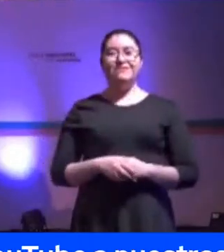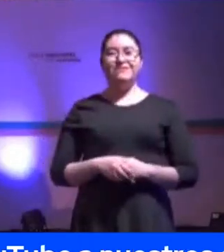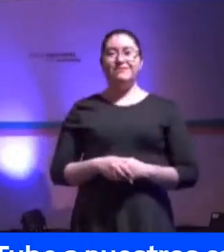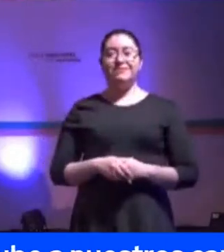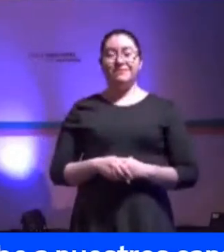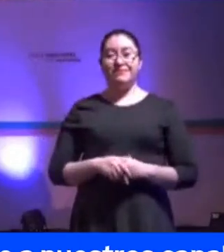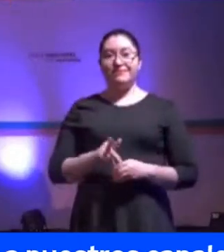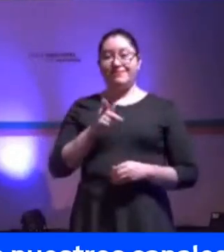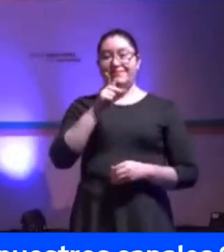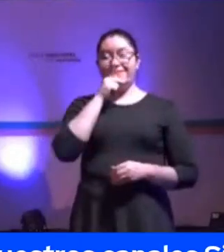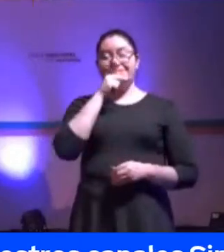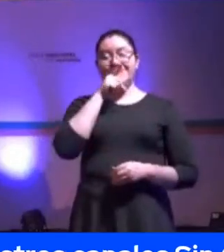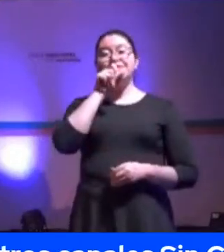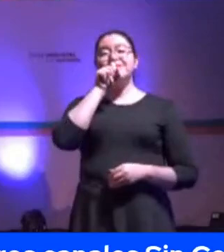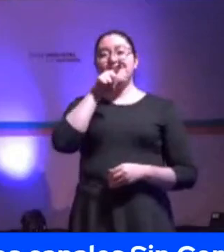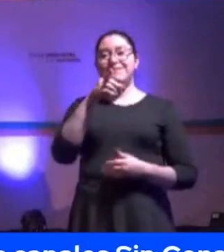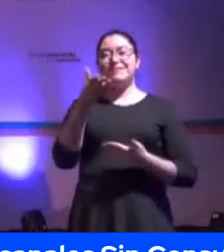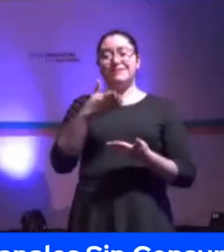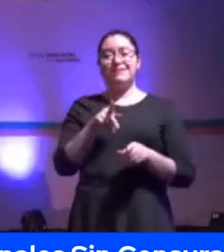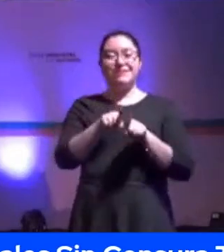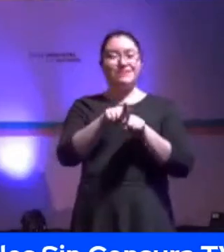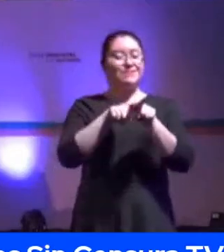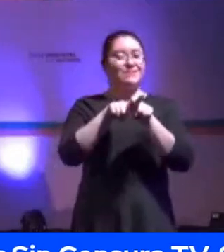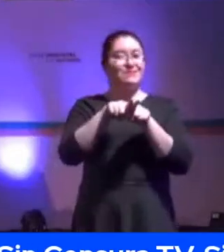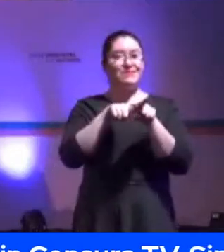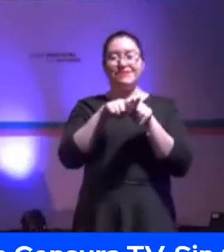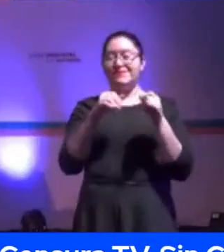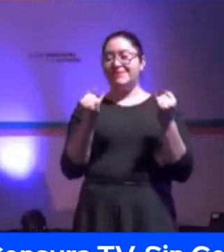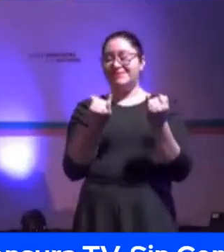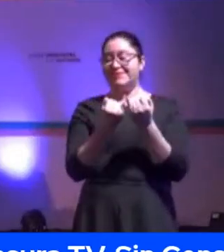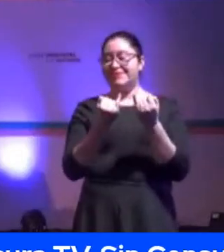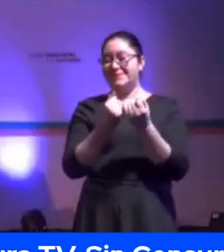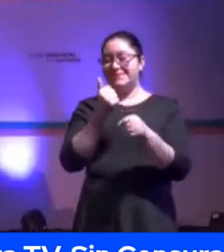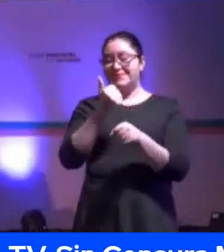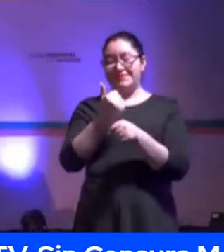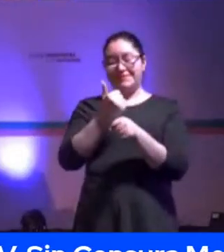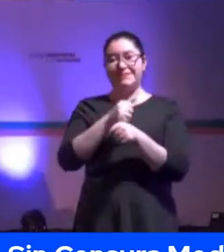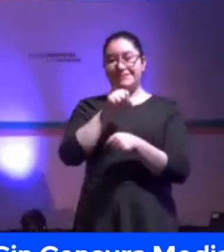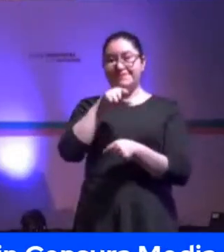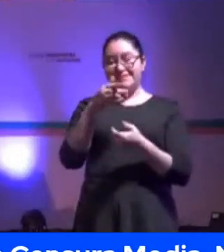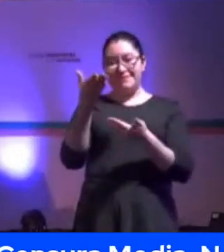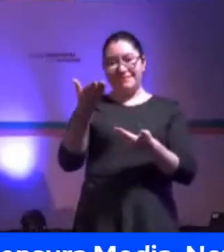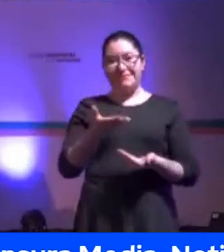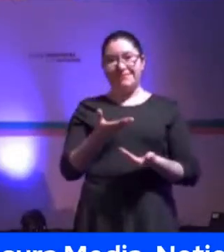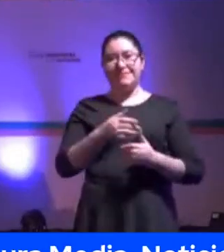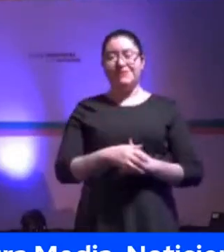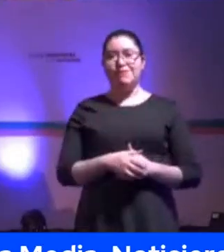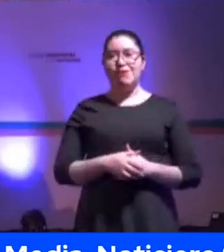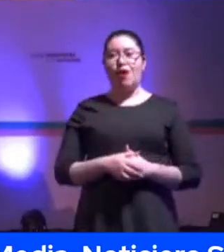Mi padre también, mis hermanos, mi tía Silvia, mi abuelita.